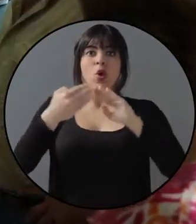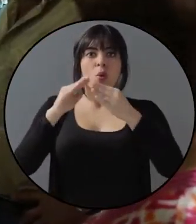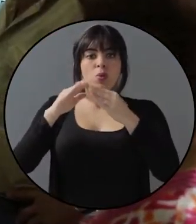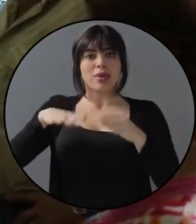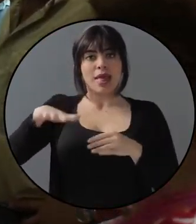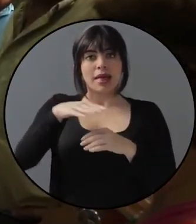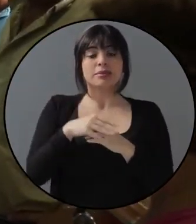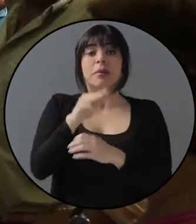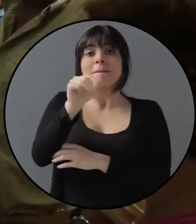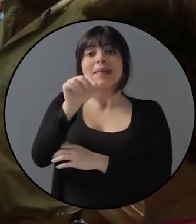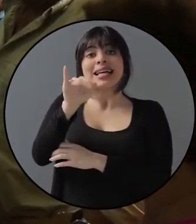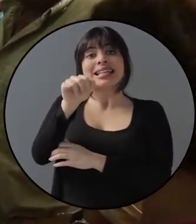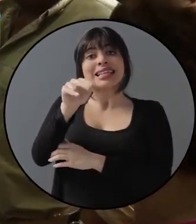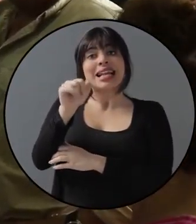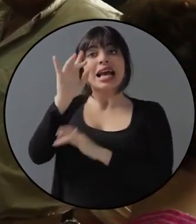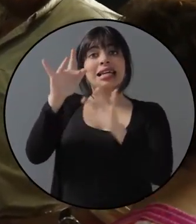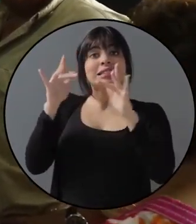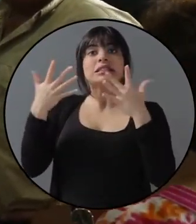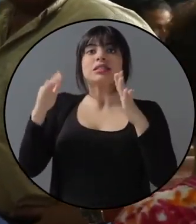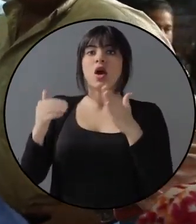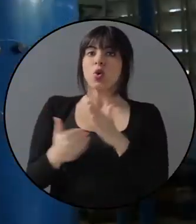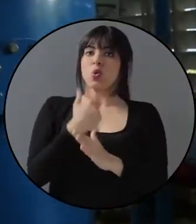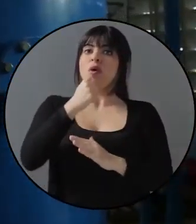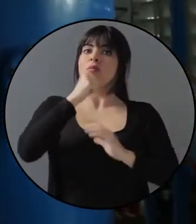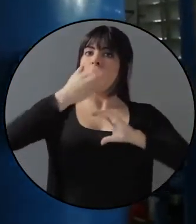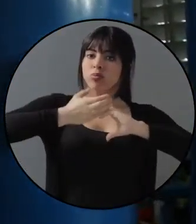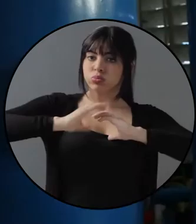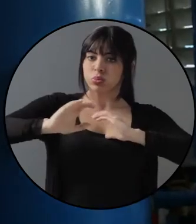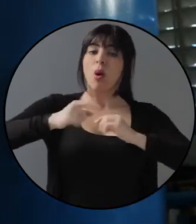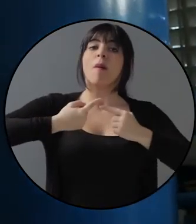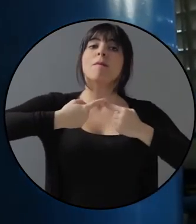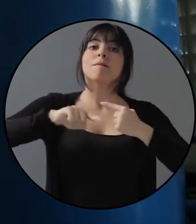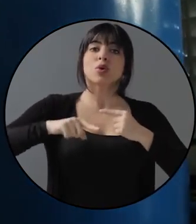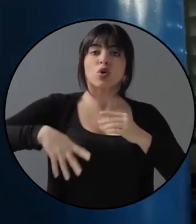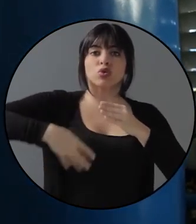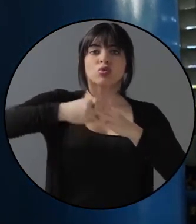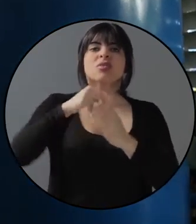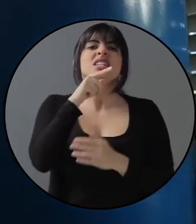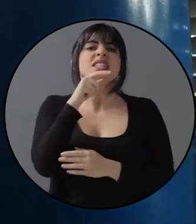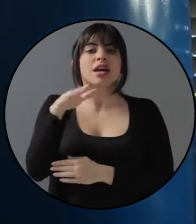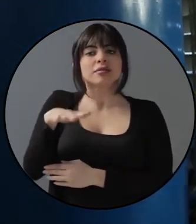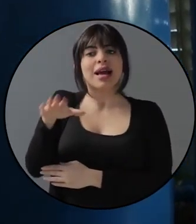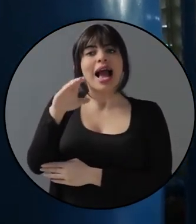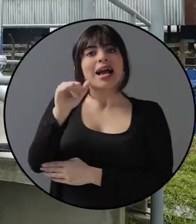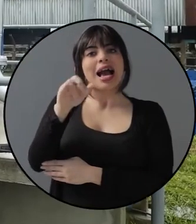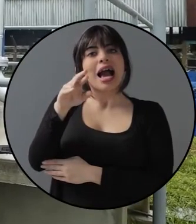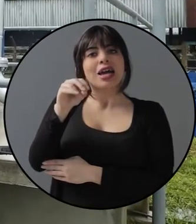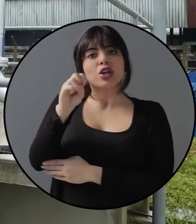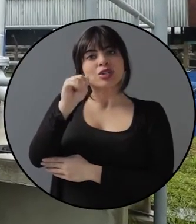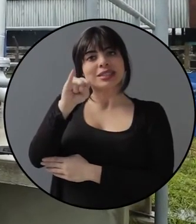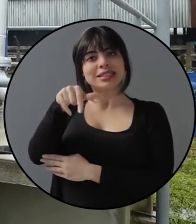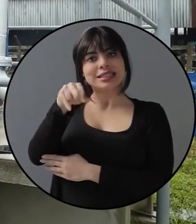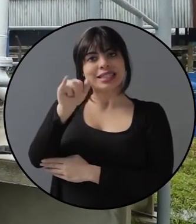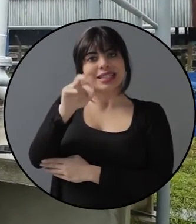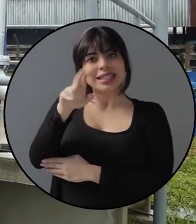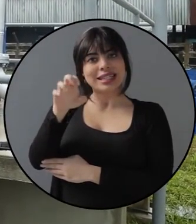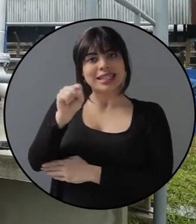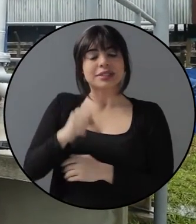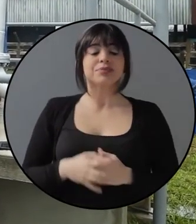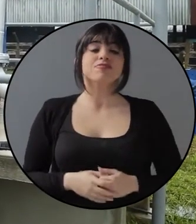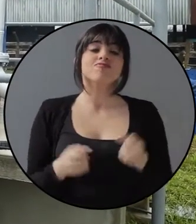comunidades. Además, Matina y La Estrella ya estrenaron acueductos y pronto se les unirá el Cairo de